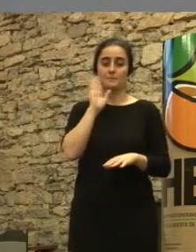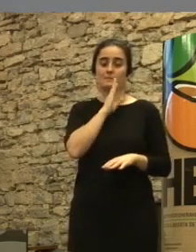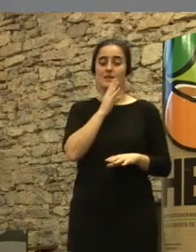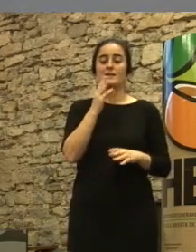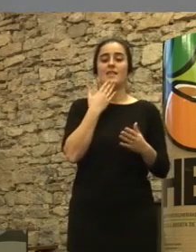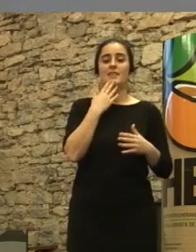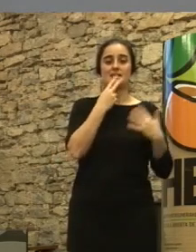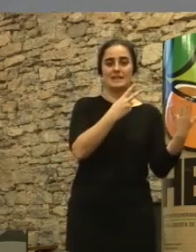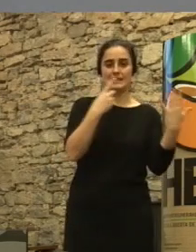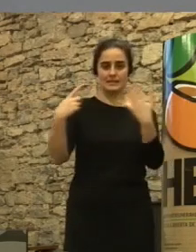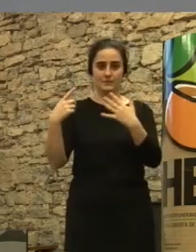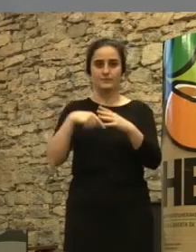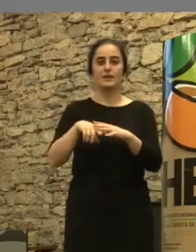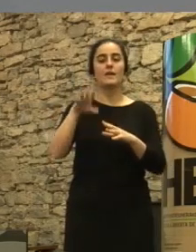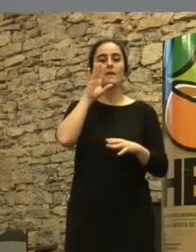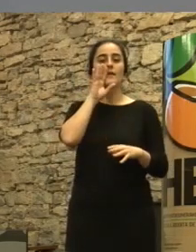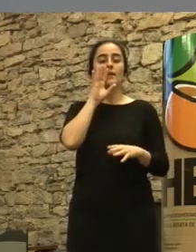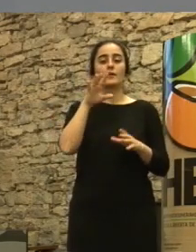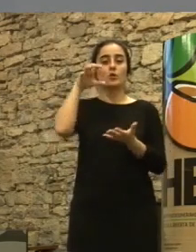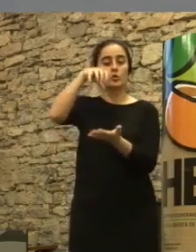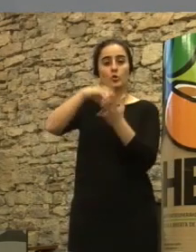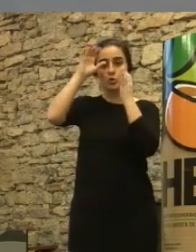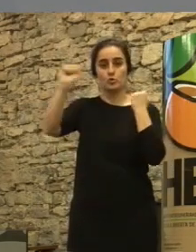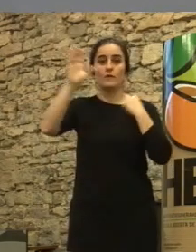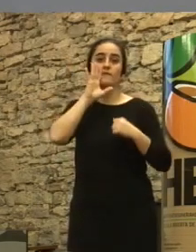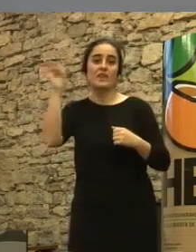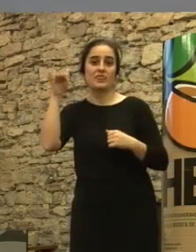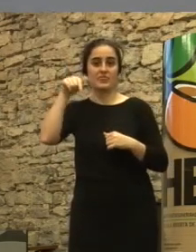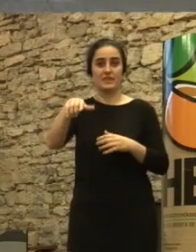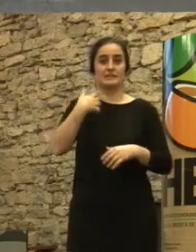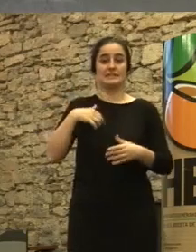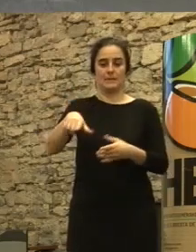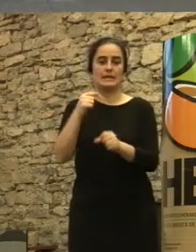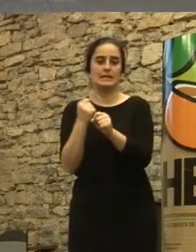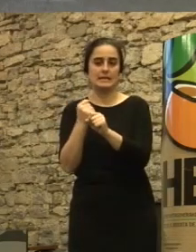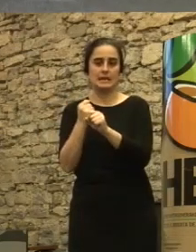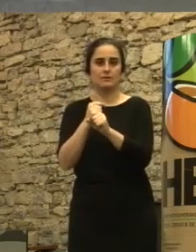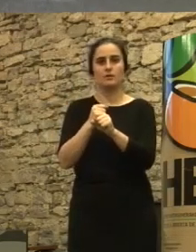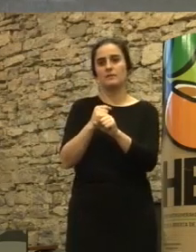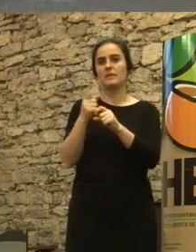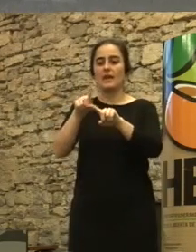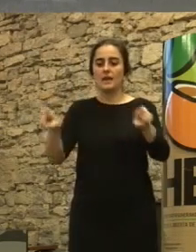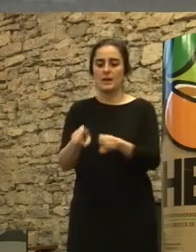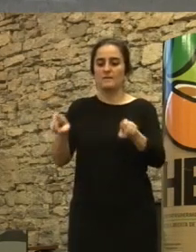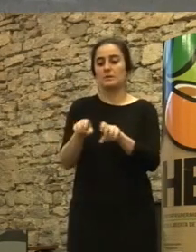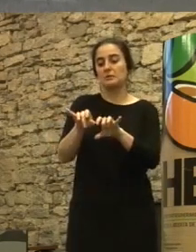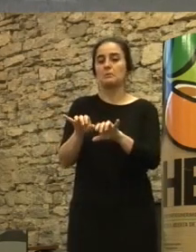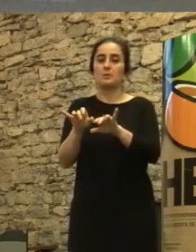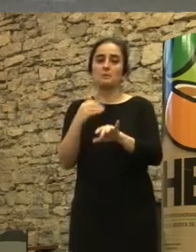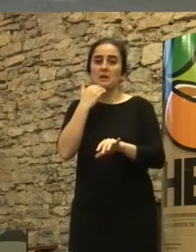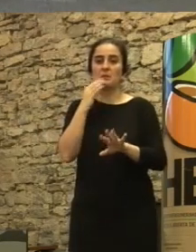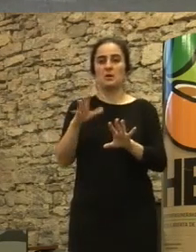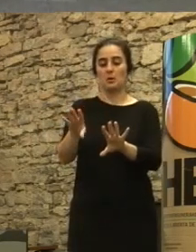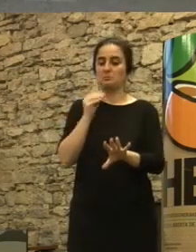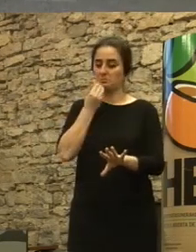años, trabajaba en el consulado de Francia en Sevilla y ha usado la informática en su vida, pero de una forma como no muy sin comprender. Usaba el ordenador, pero quizás no comprendía mucho, pero vale, lo usaba.